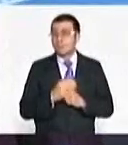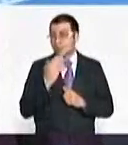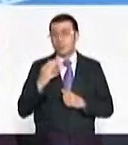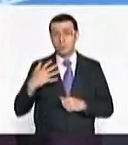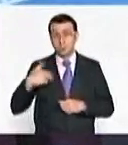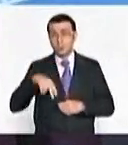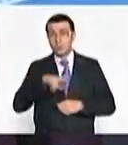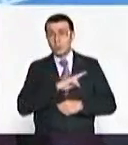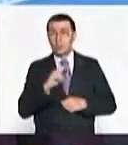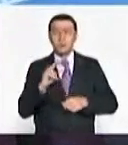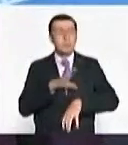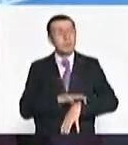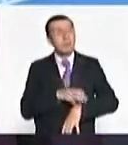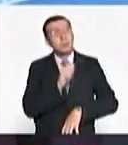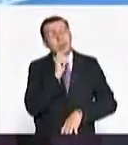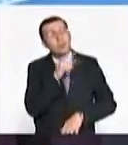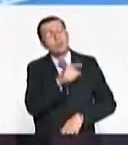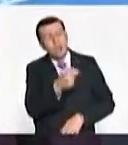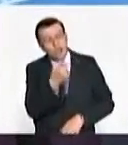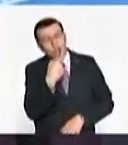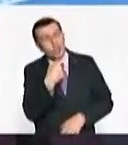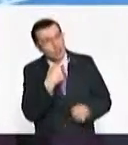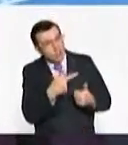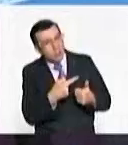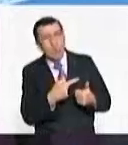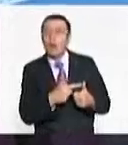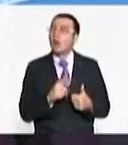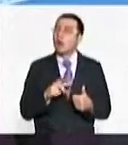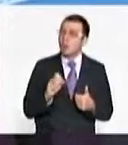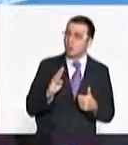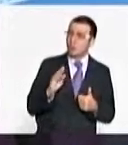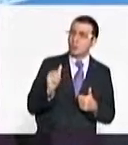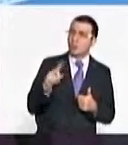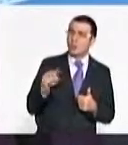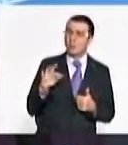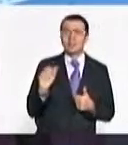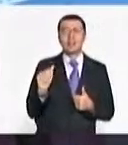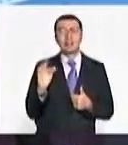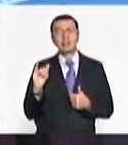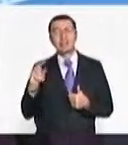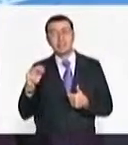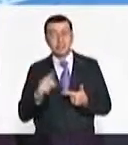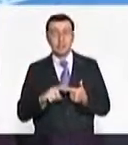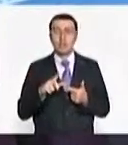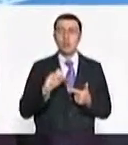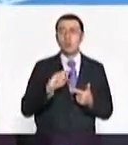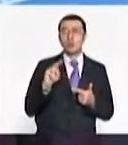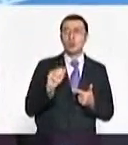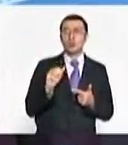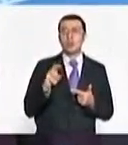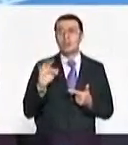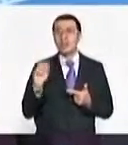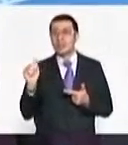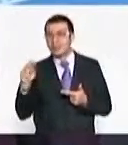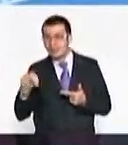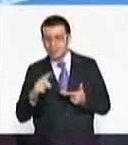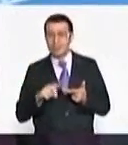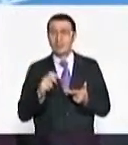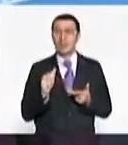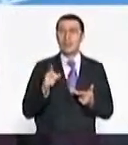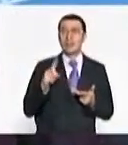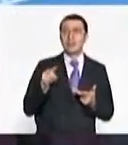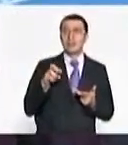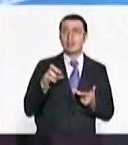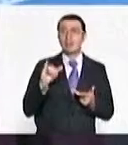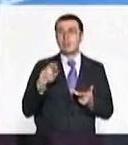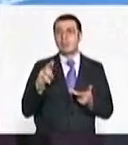encanta preguntar al paciente, ¿usted qué toma? Y el paciente te cuenta, yo tomo lovastatina, tomo el losartán y tomo aspirineta, pero nunca le preguntamos,